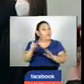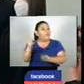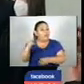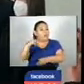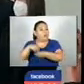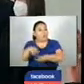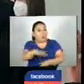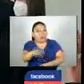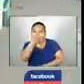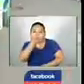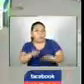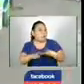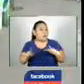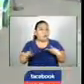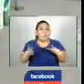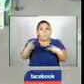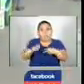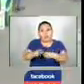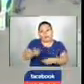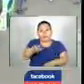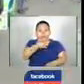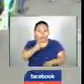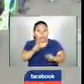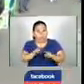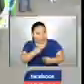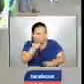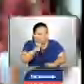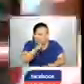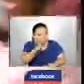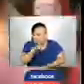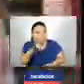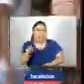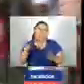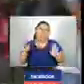incluidos restaurantes y bares, pero si en los próximos días no se